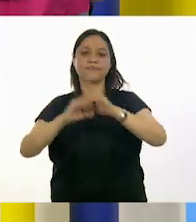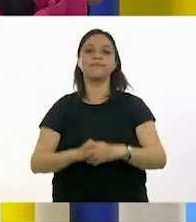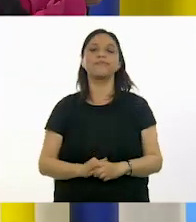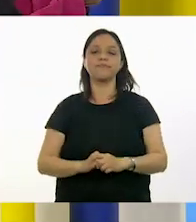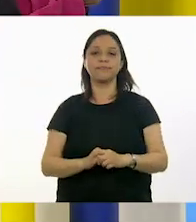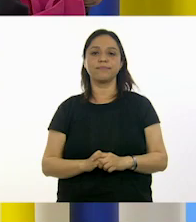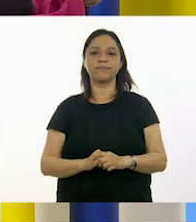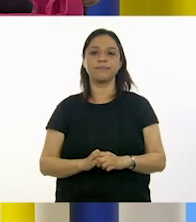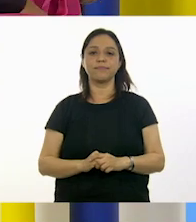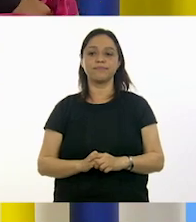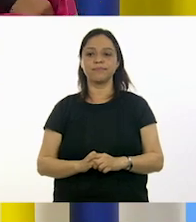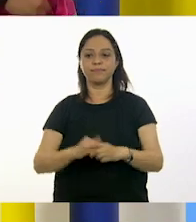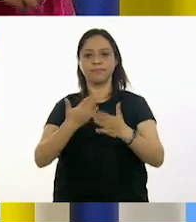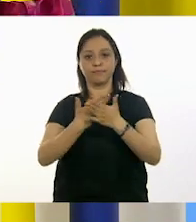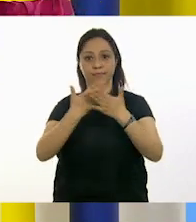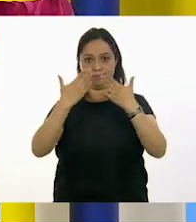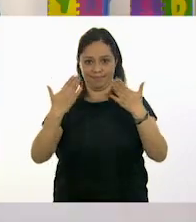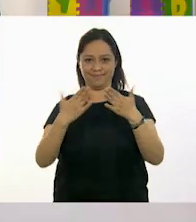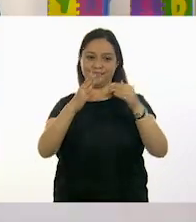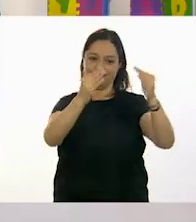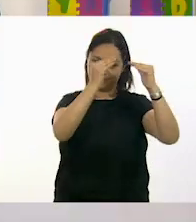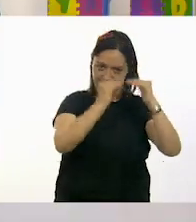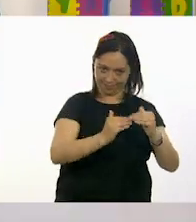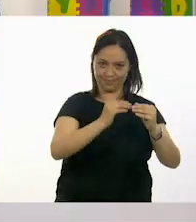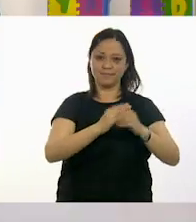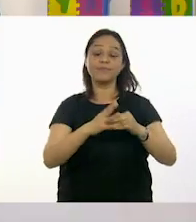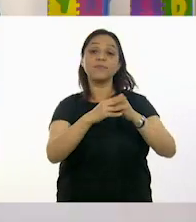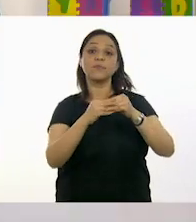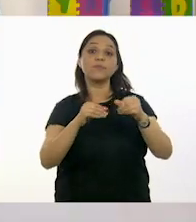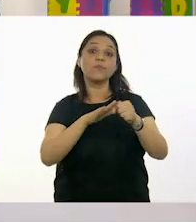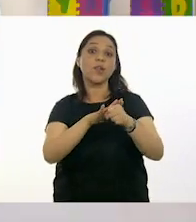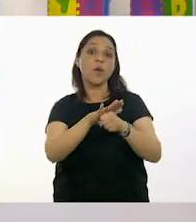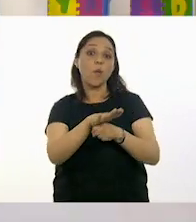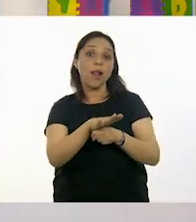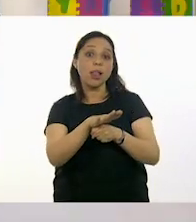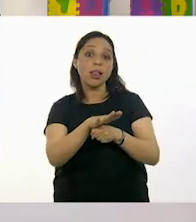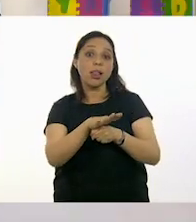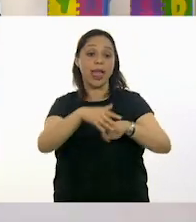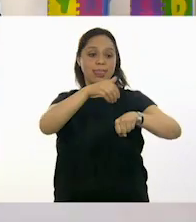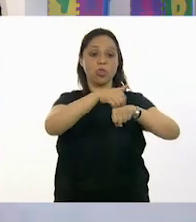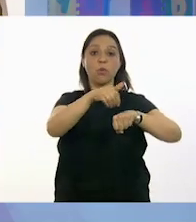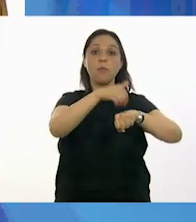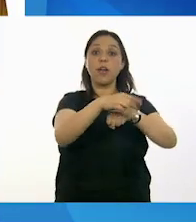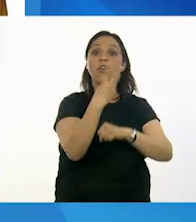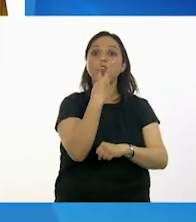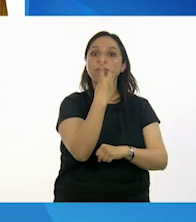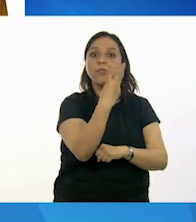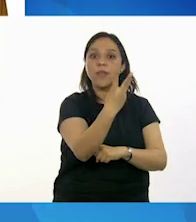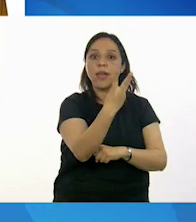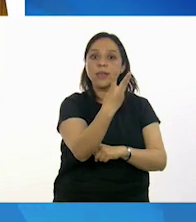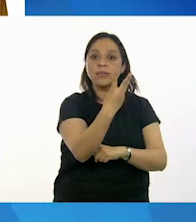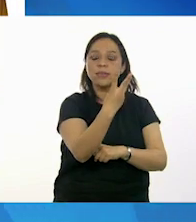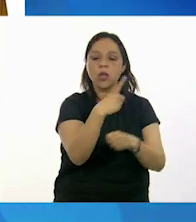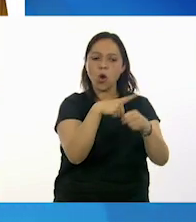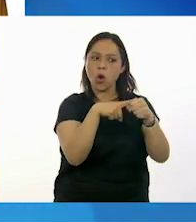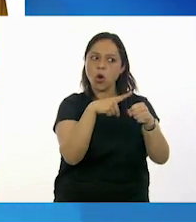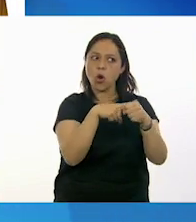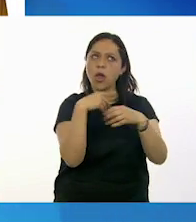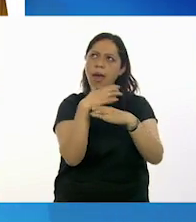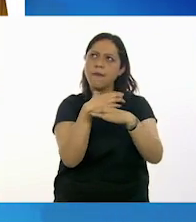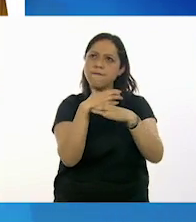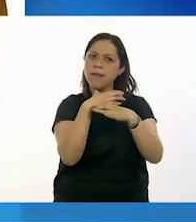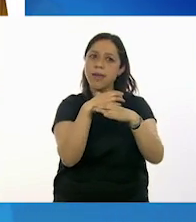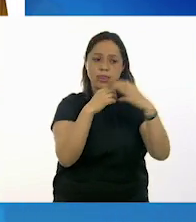Sí. Vamos a ver qué fruto tengo aquí. Y tengo el fruto número 3 en café. El 3,